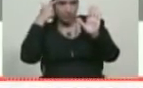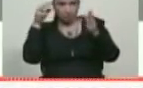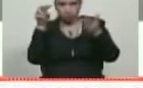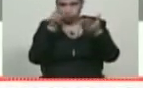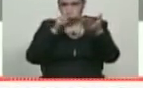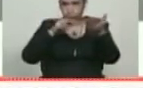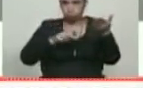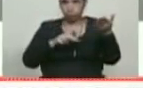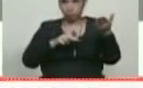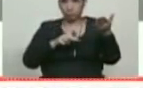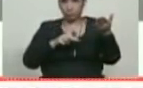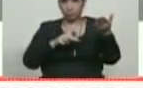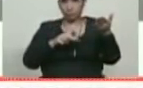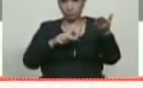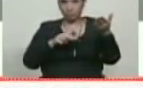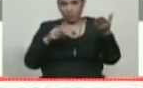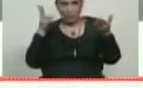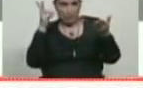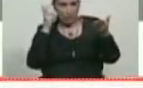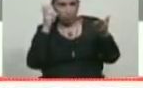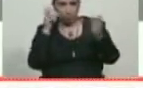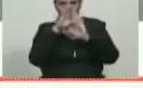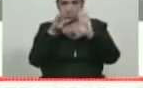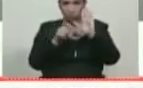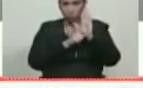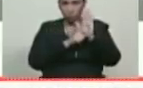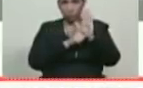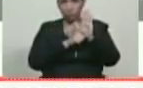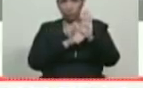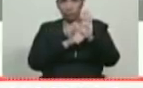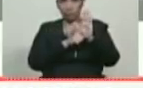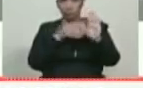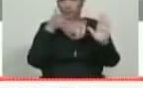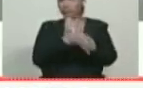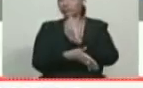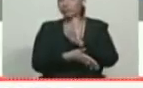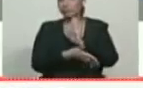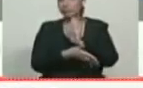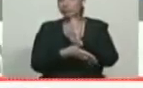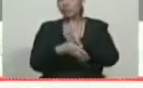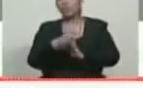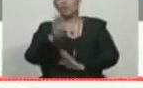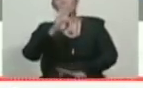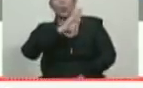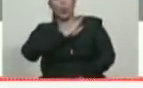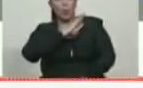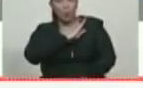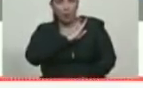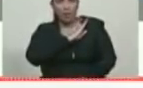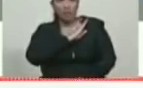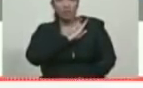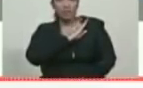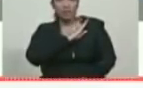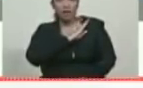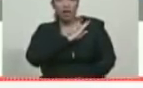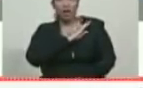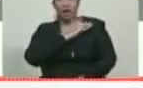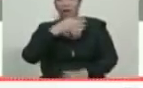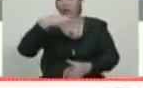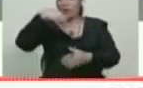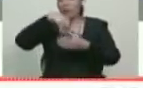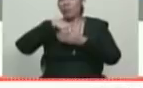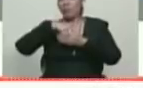leído? ¿Han escuchado de esta constitución? La soberanía reside